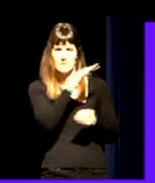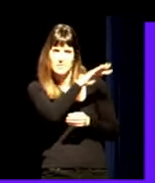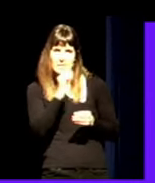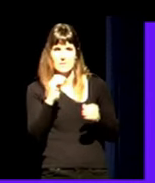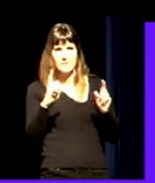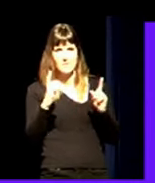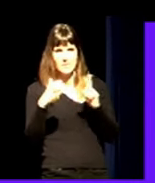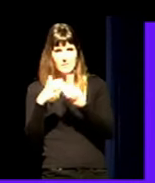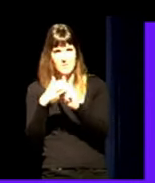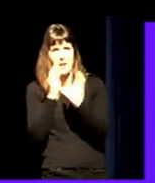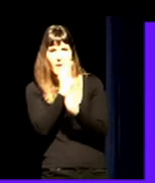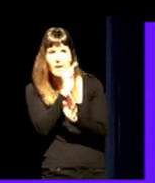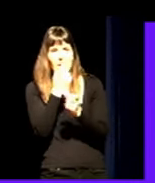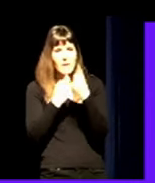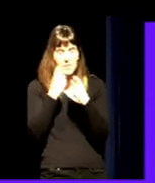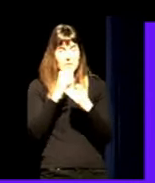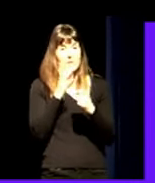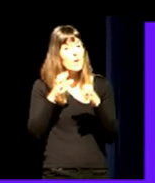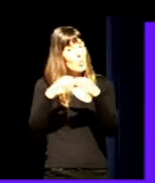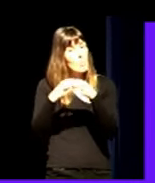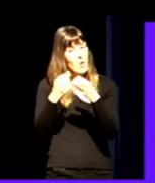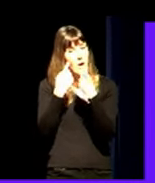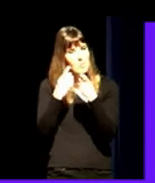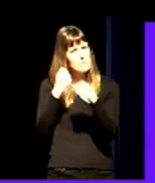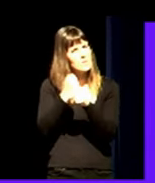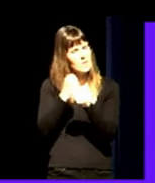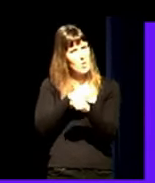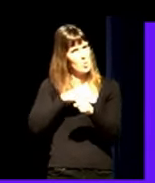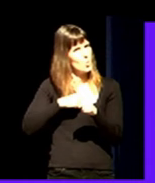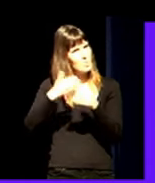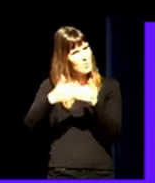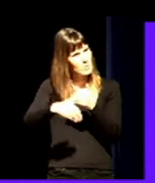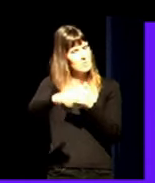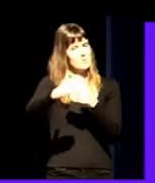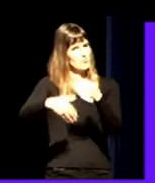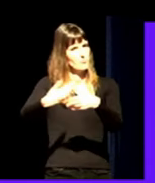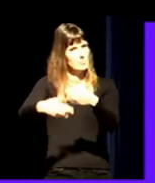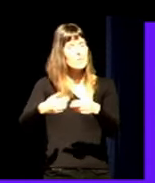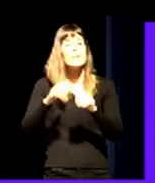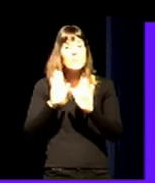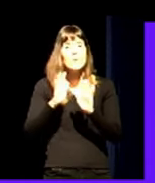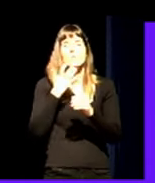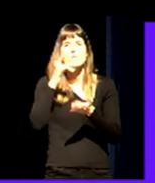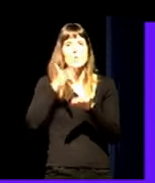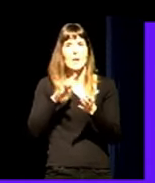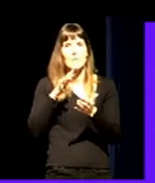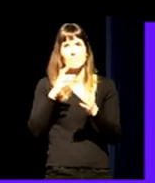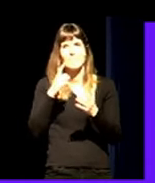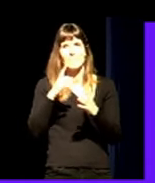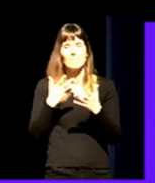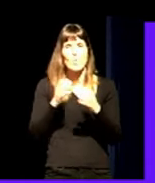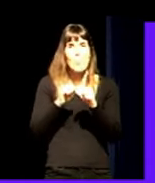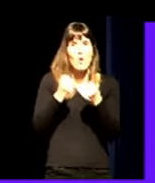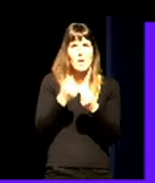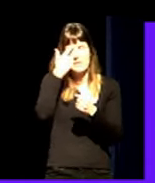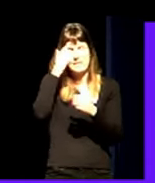decimos, son sistemas que actúan autónomamente durante todo el tiempo, pero siempre tienen el recurso de decir, preguntamos a un